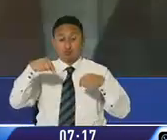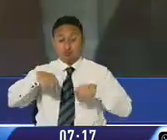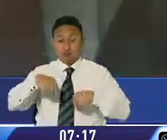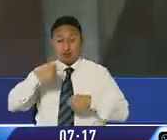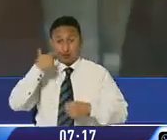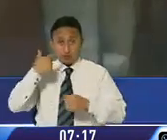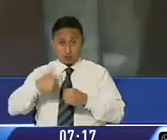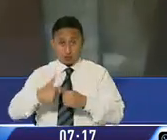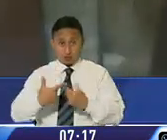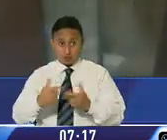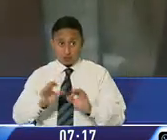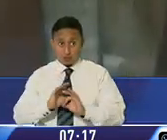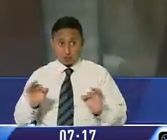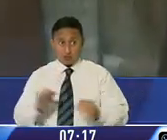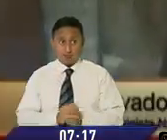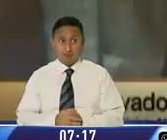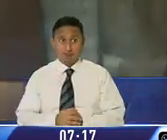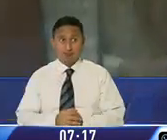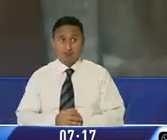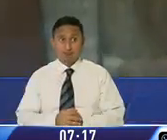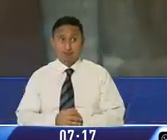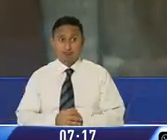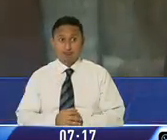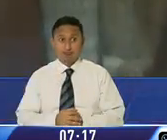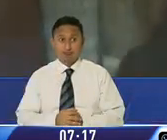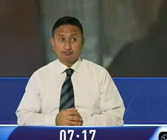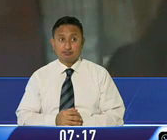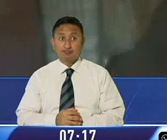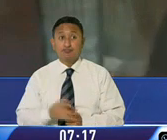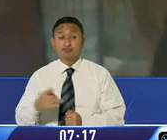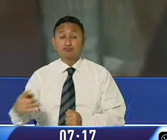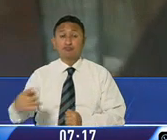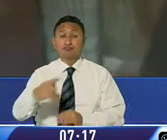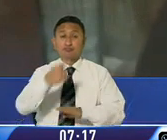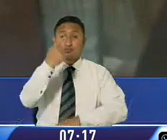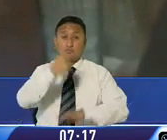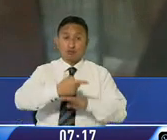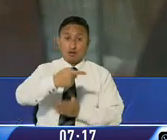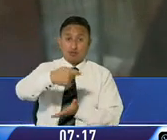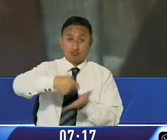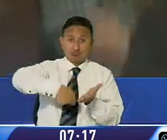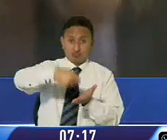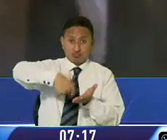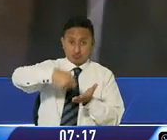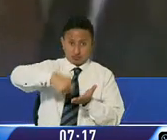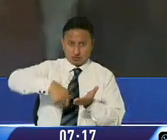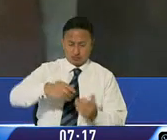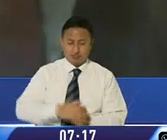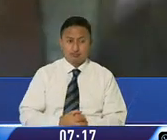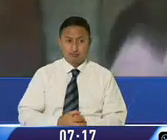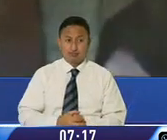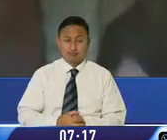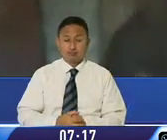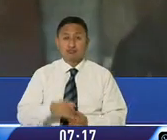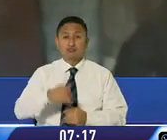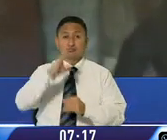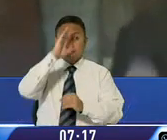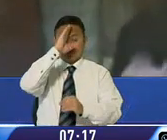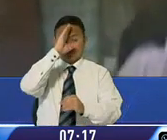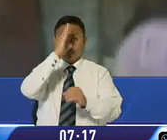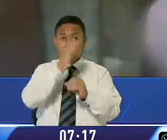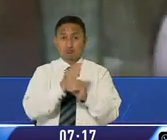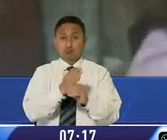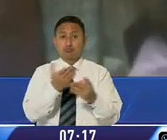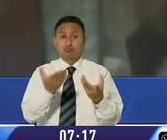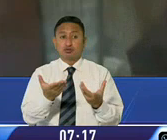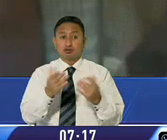país. Sino que se firman estos decretos ejecutivos con el propósito